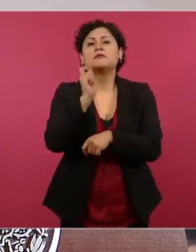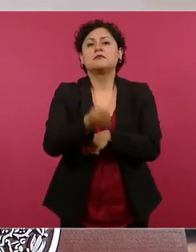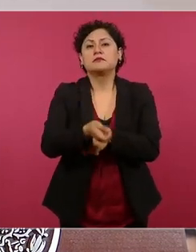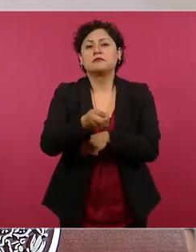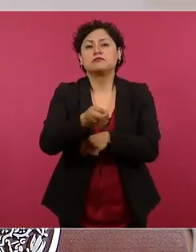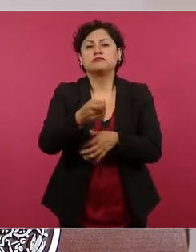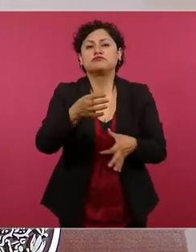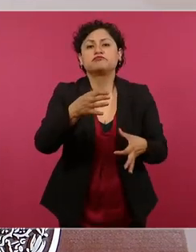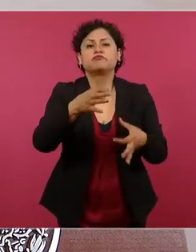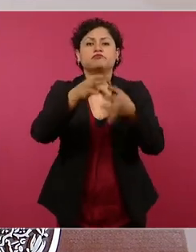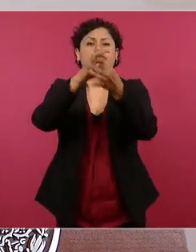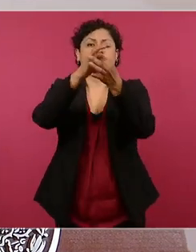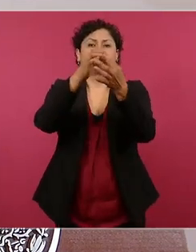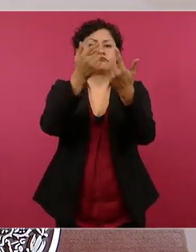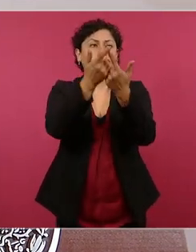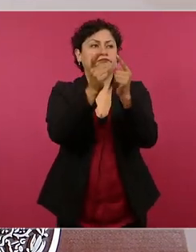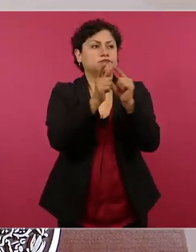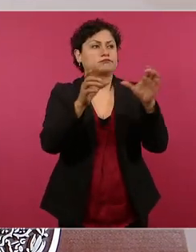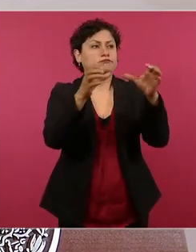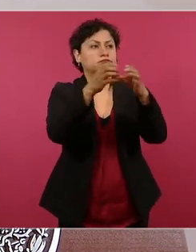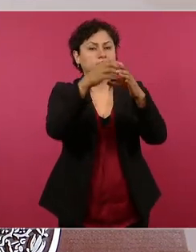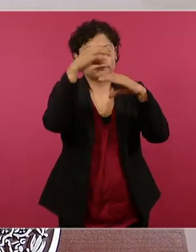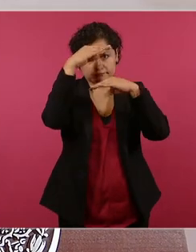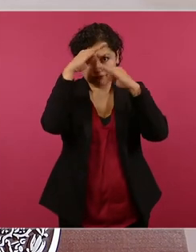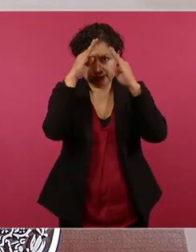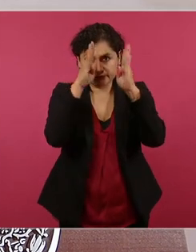de la corrupción.